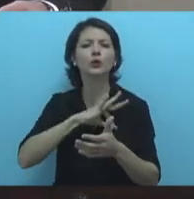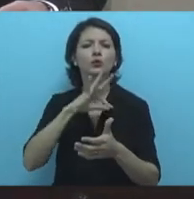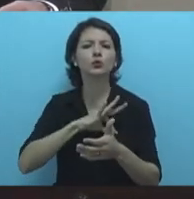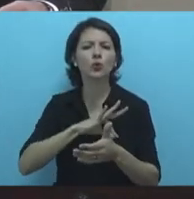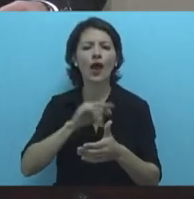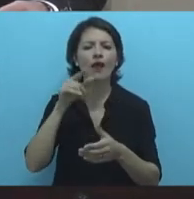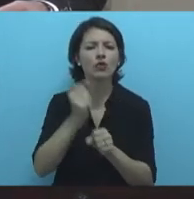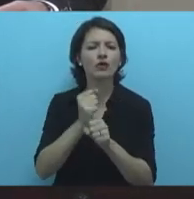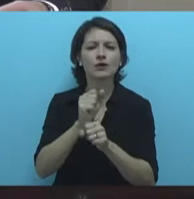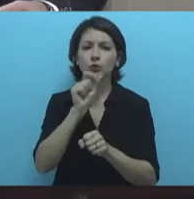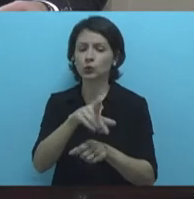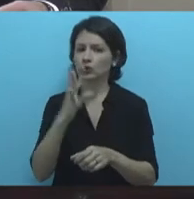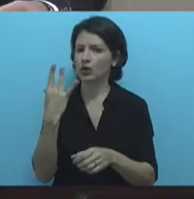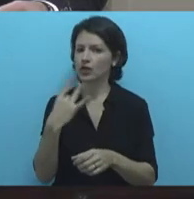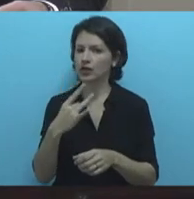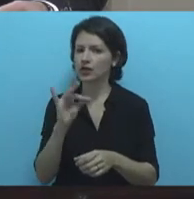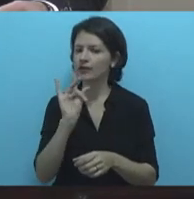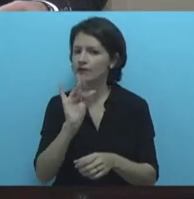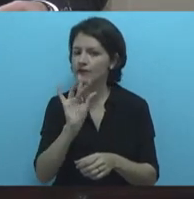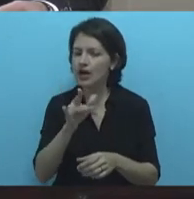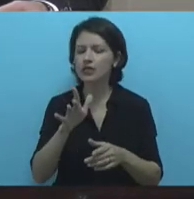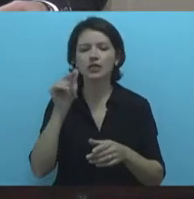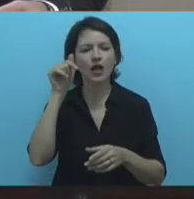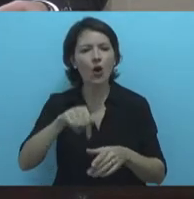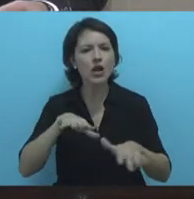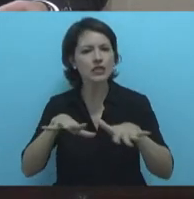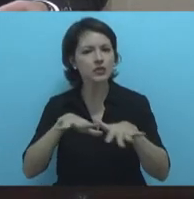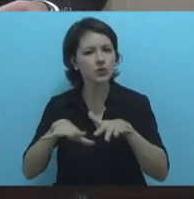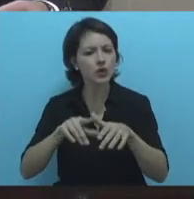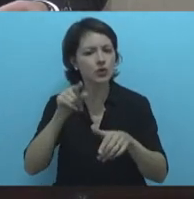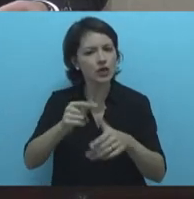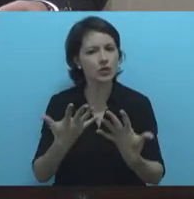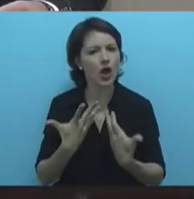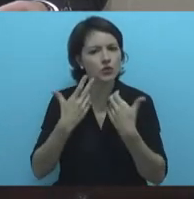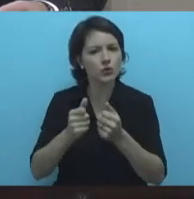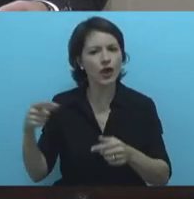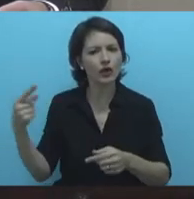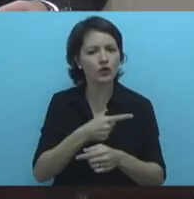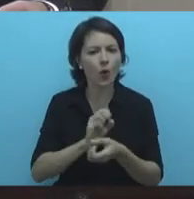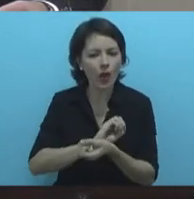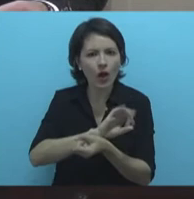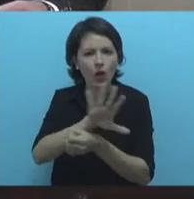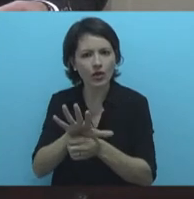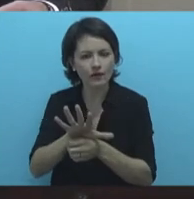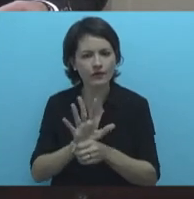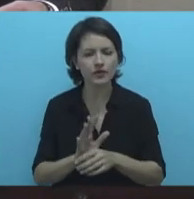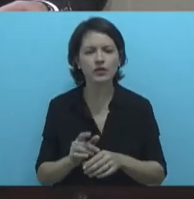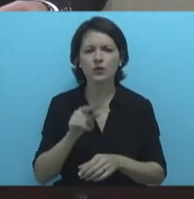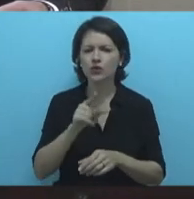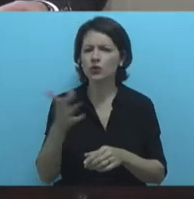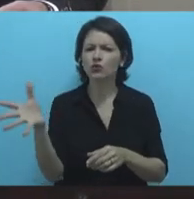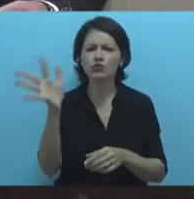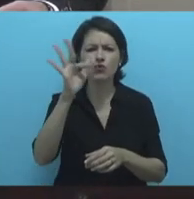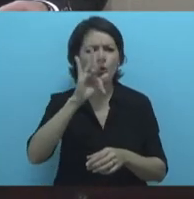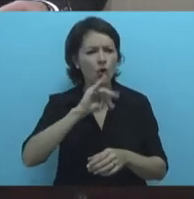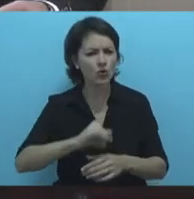ejercicio de su profesión reconociendo además que se encuentra en la primera línea de respuestas al kobe 19 y arriesgan todos los días su